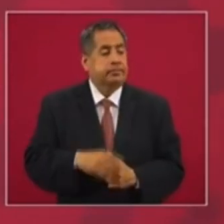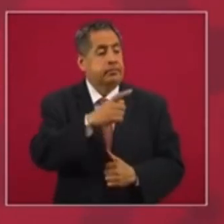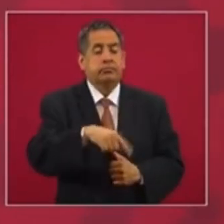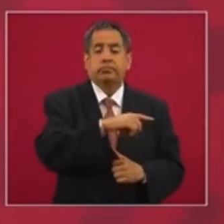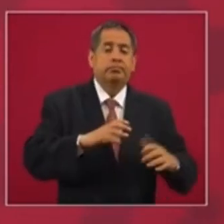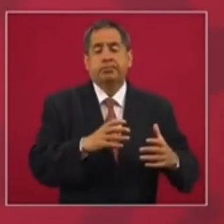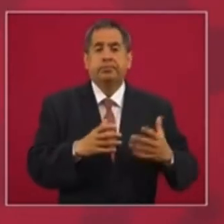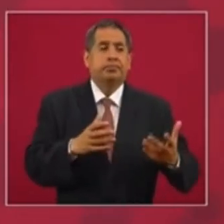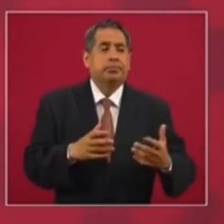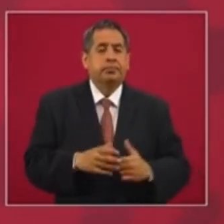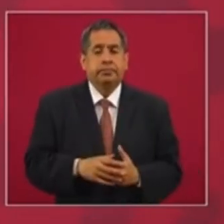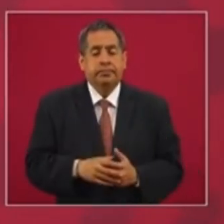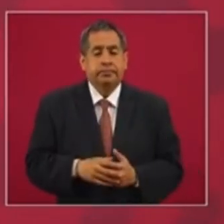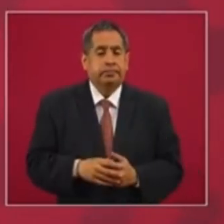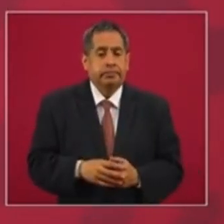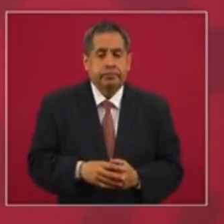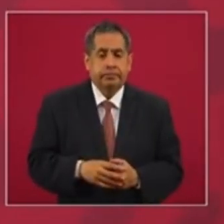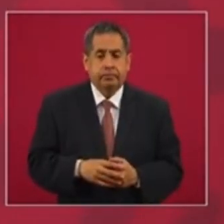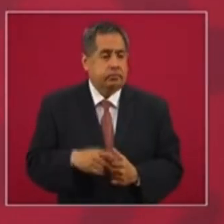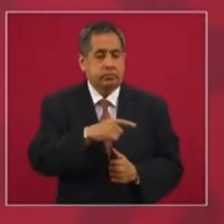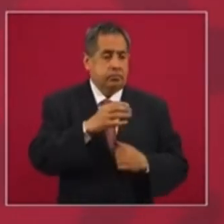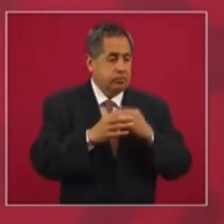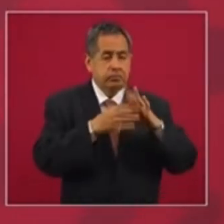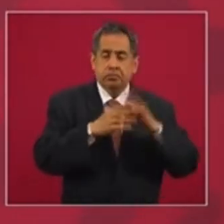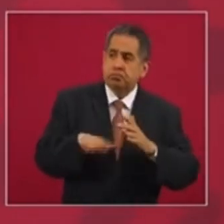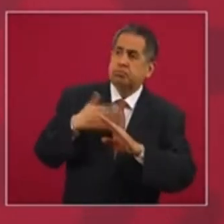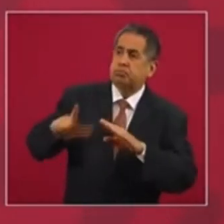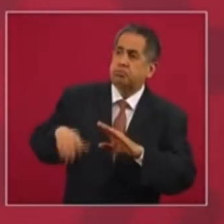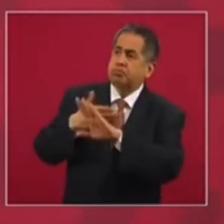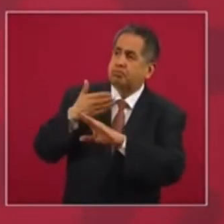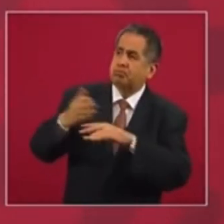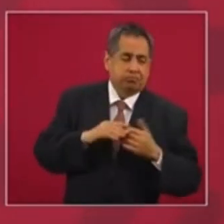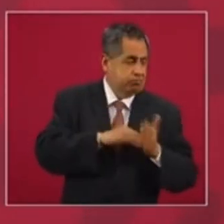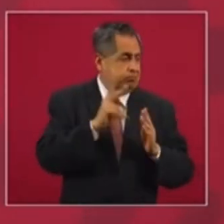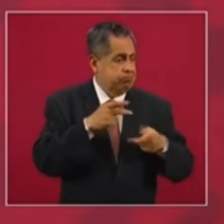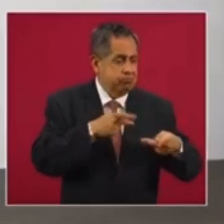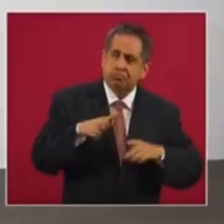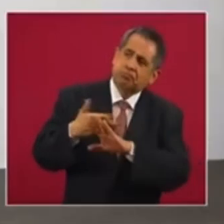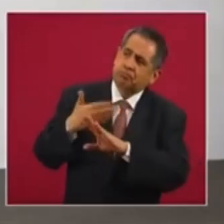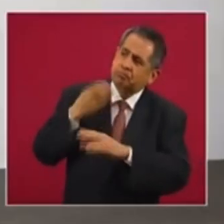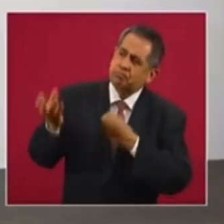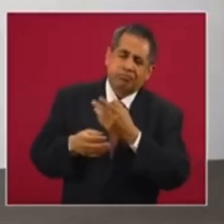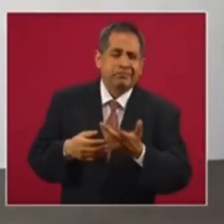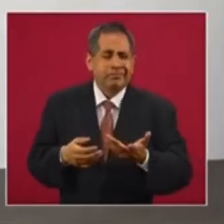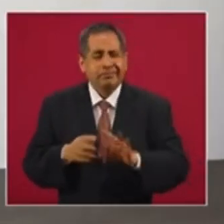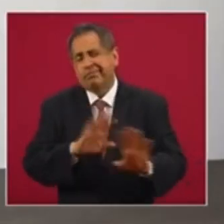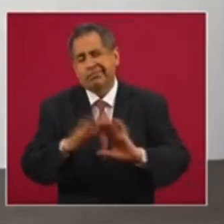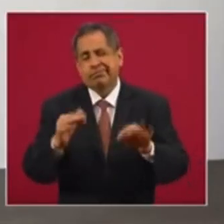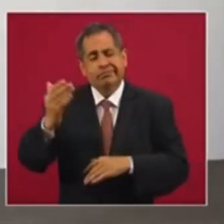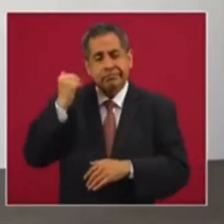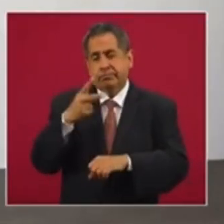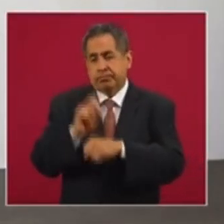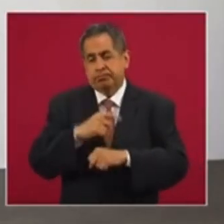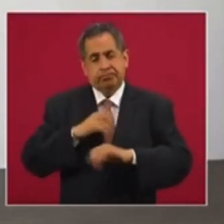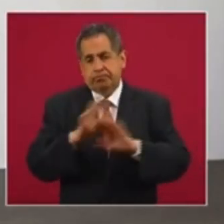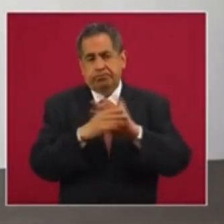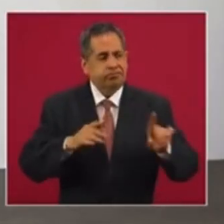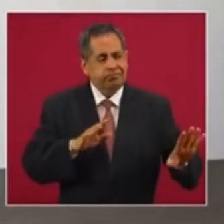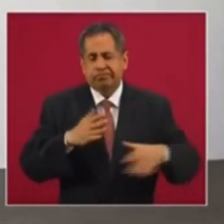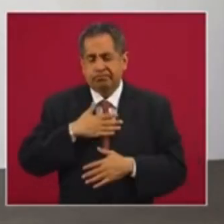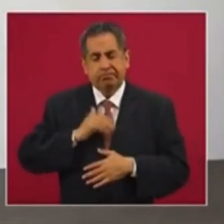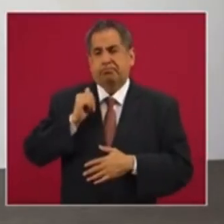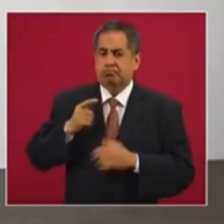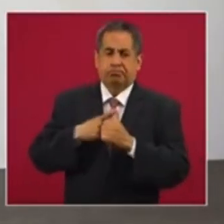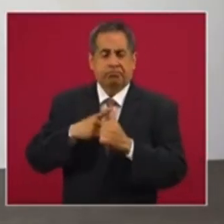están en una campaña en contra del gobierno. Pero ya lo expliqué hace dos días o ayer. Nosotros tenemos ventajas.